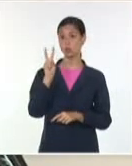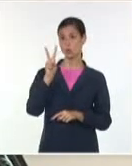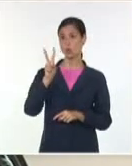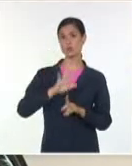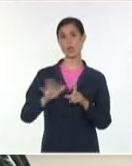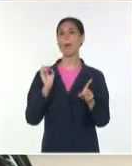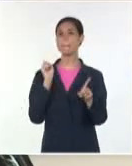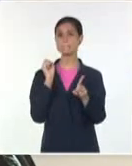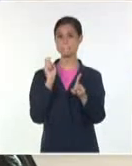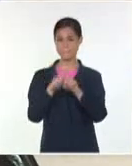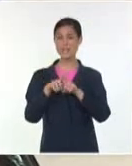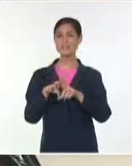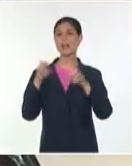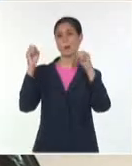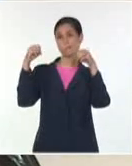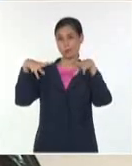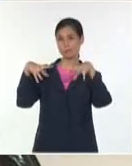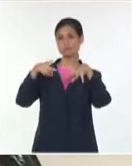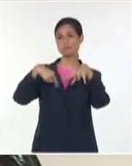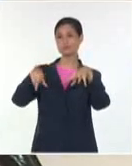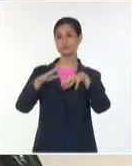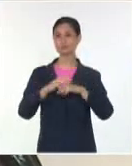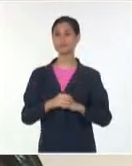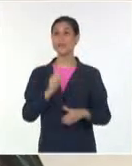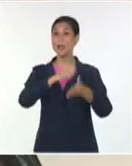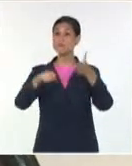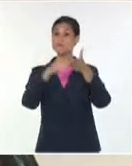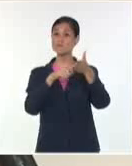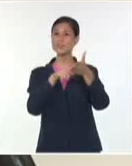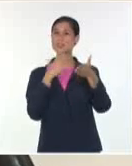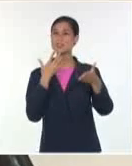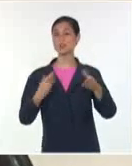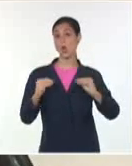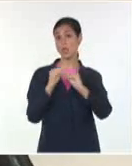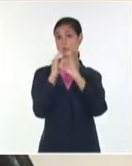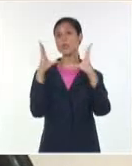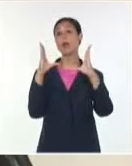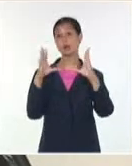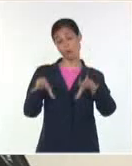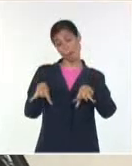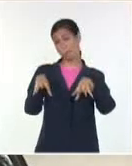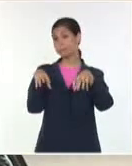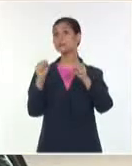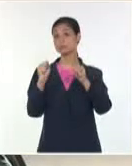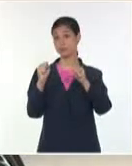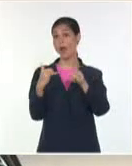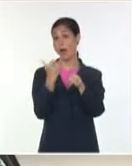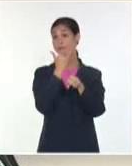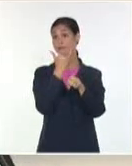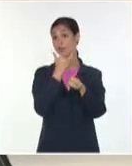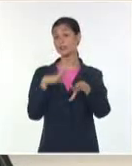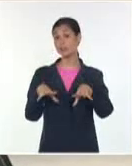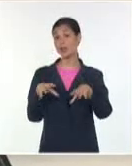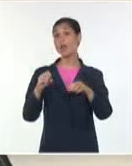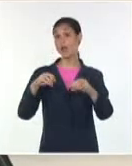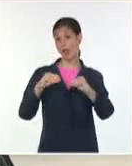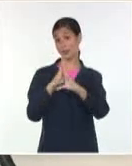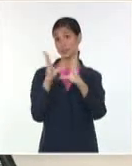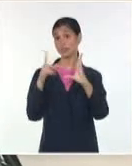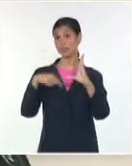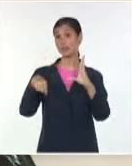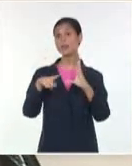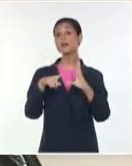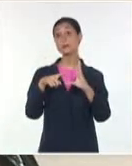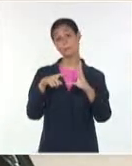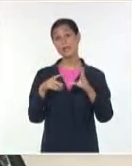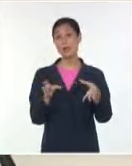teníamos con relación a la afectación. O sea, se iba a afectar el servicio durante el día alrededor de 200 megavatios, que fue lo que se afectó. Con relación a las unidades que ahora mismo se encuentran